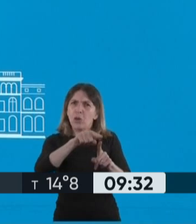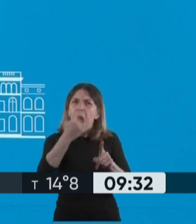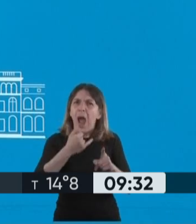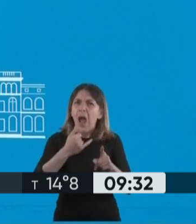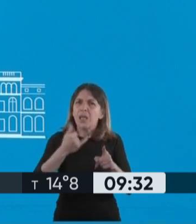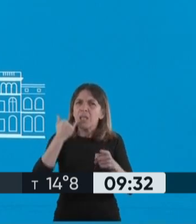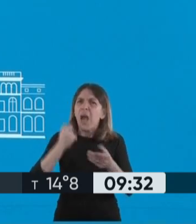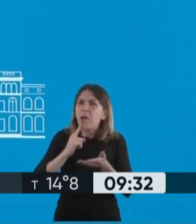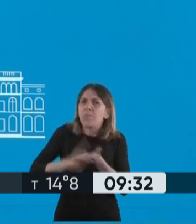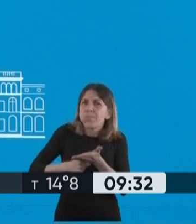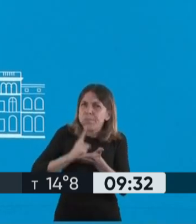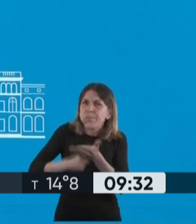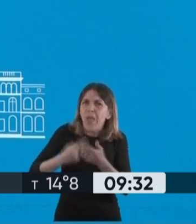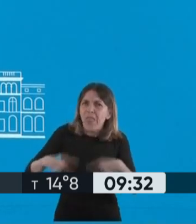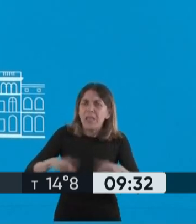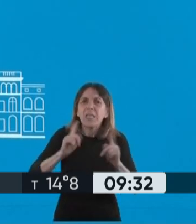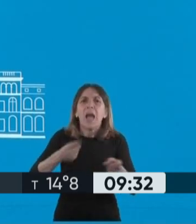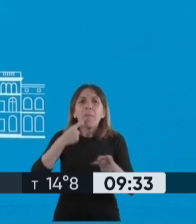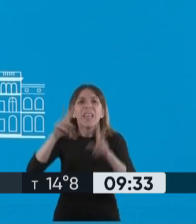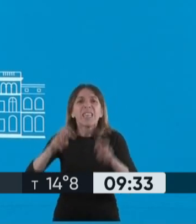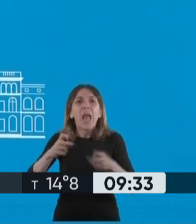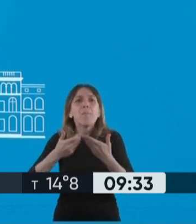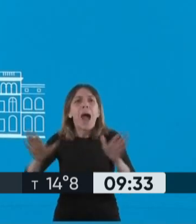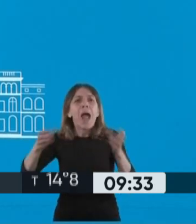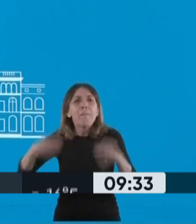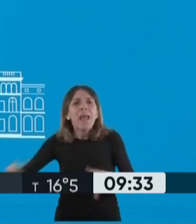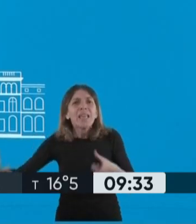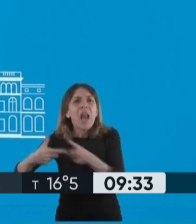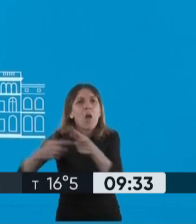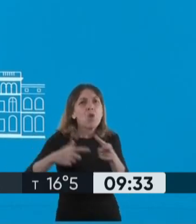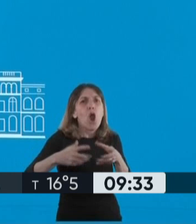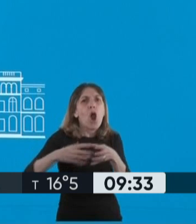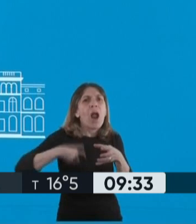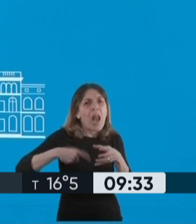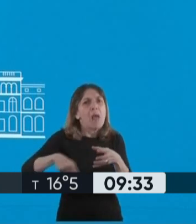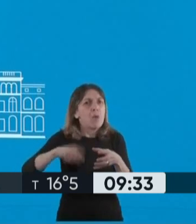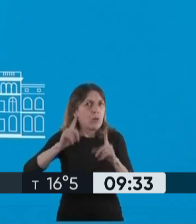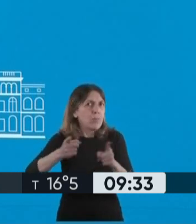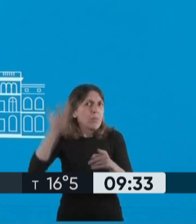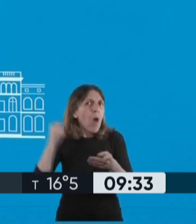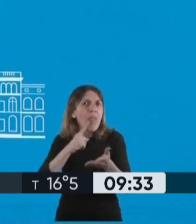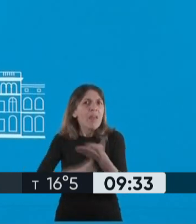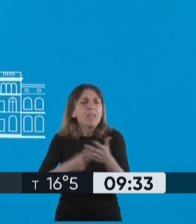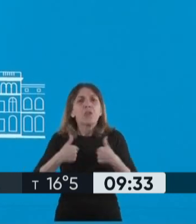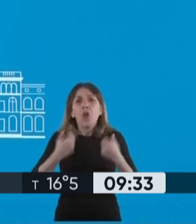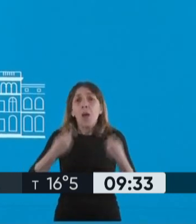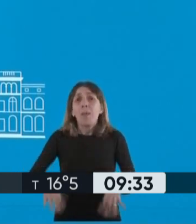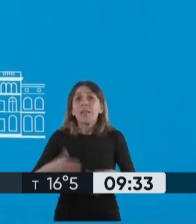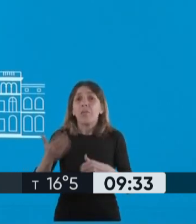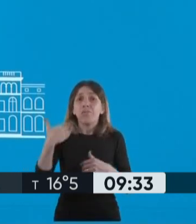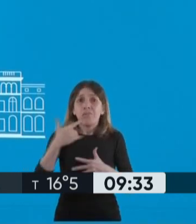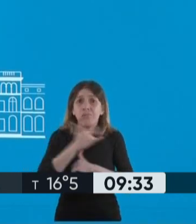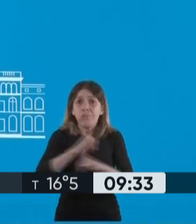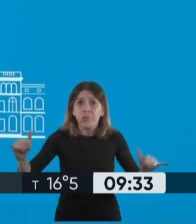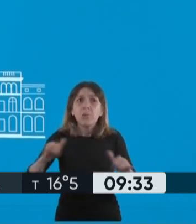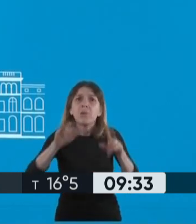medidas. También el incentivo a la reapertura de paritarias y a las discusiones colectivas forman parte de esas medidas. La verdad es cuando yo comencé esta conferencia diciéndole